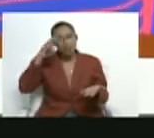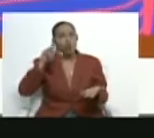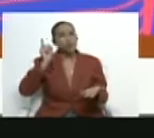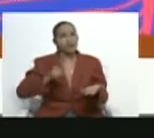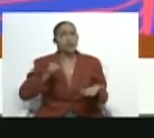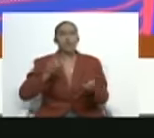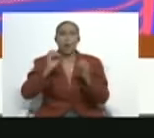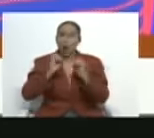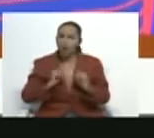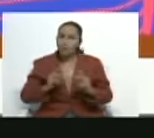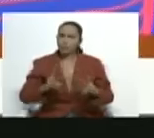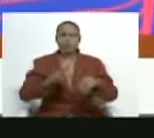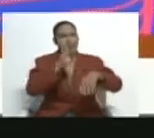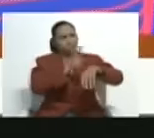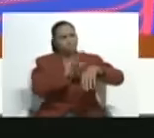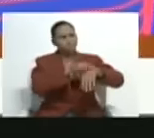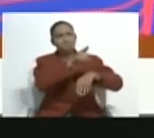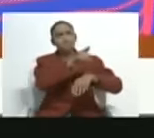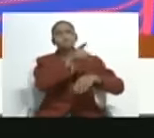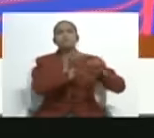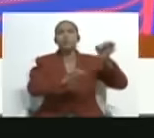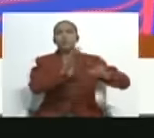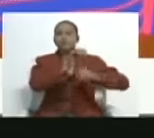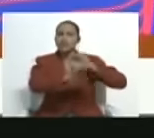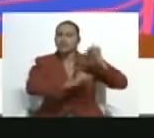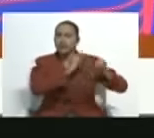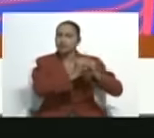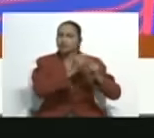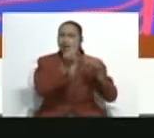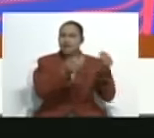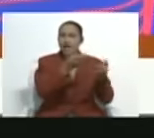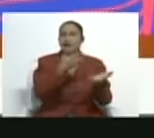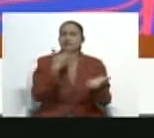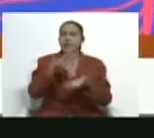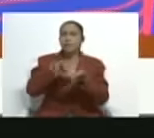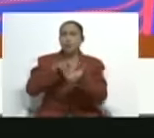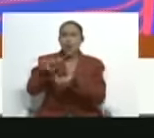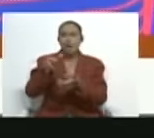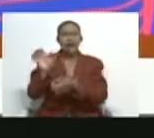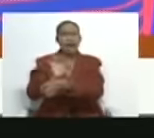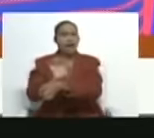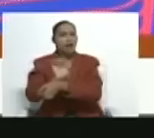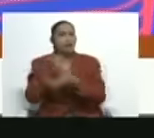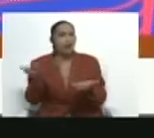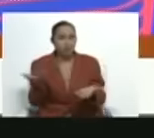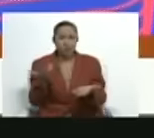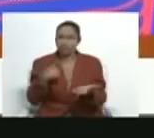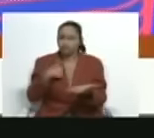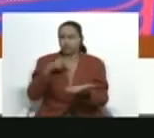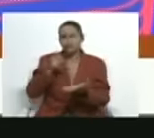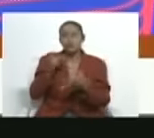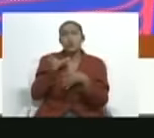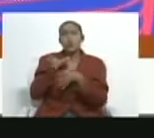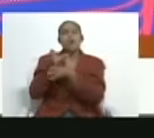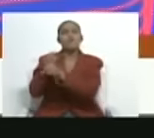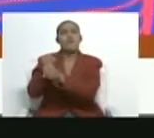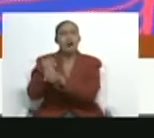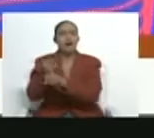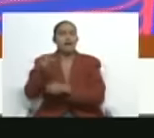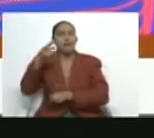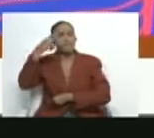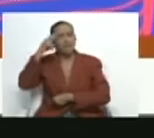su moralidad y de restablecer la legalidad confiamos en México en la actitud